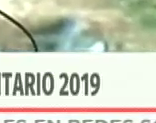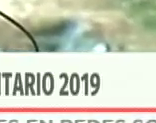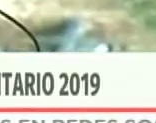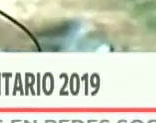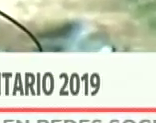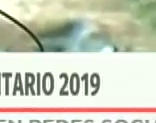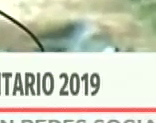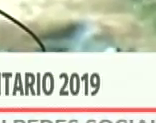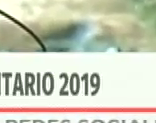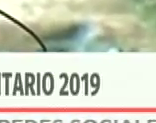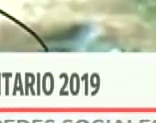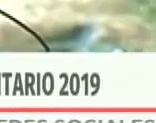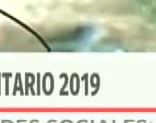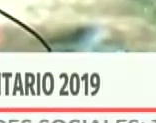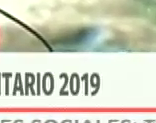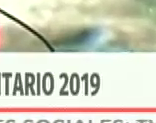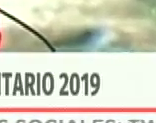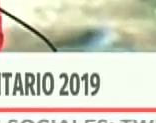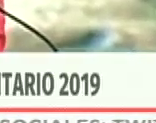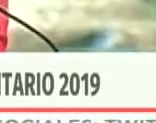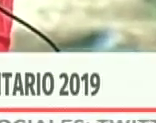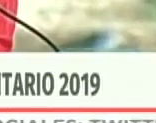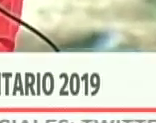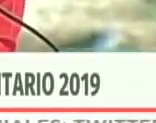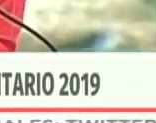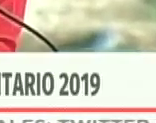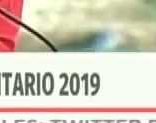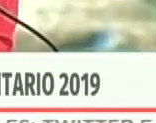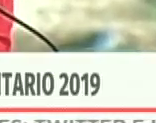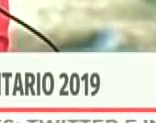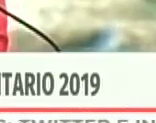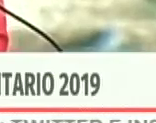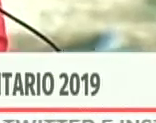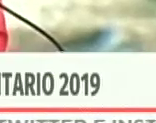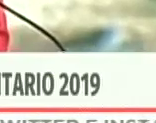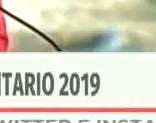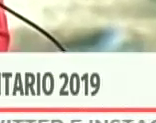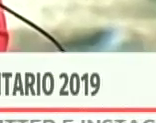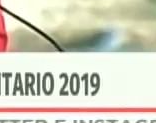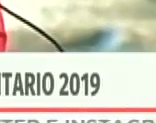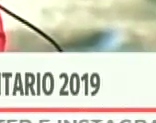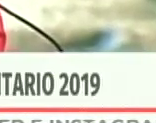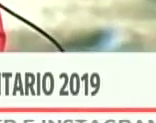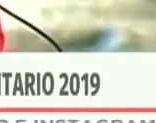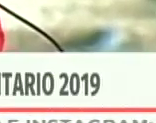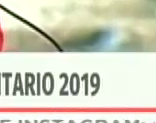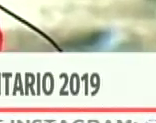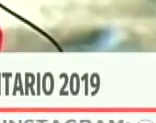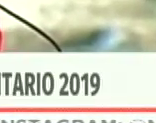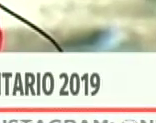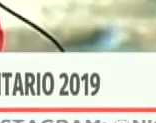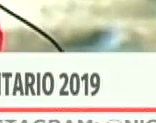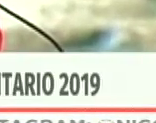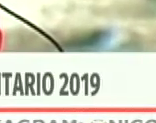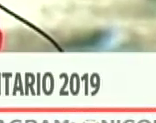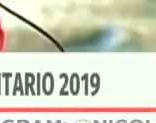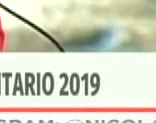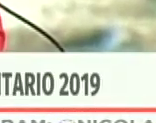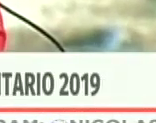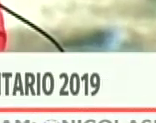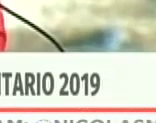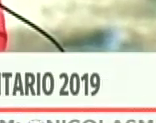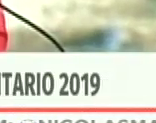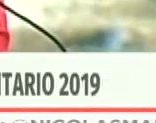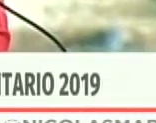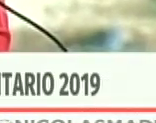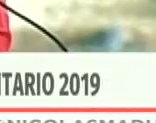presidente, en octubre del año 2018, la fase intercurso. Más de 4 millones de niños y niñas entre 11 y 13 años